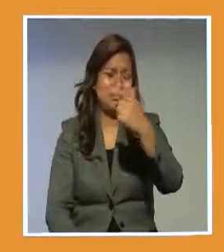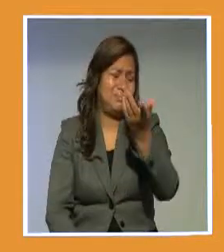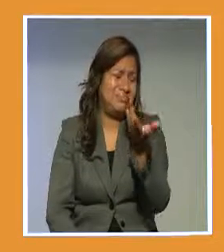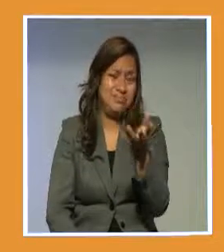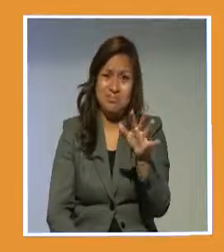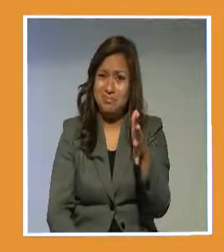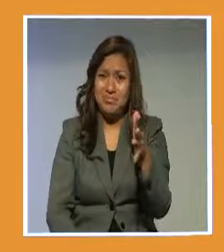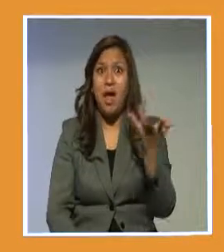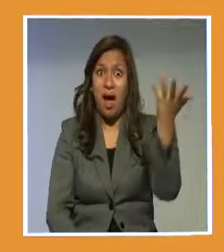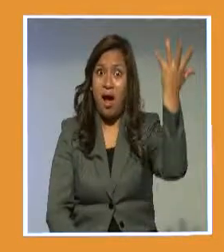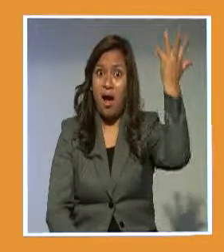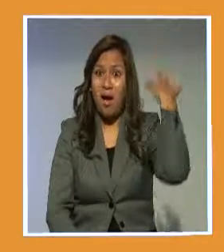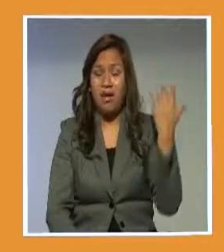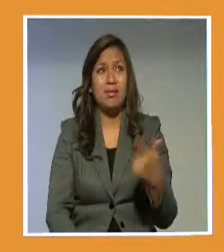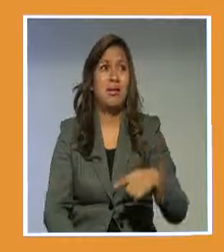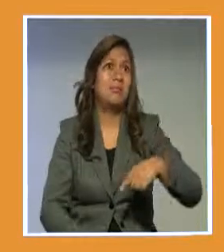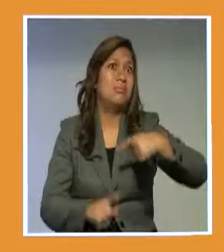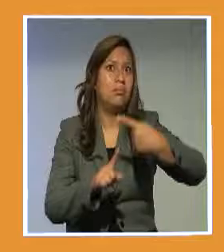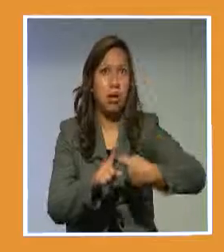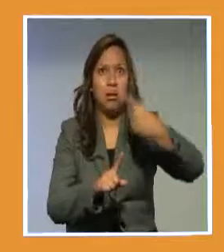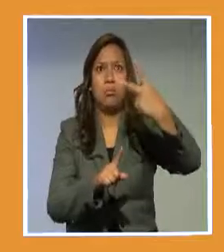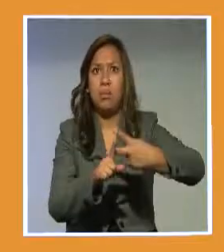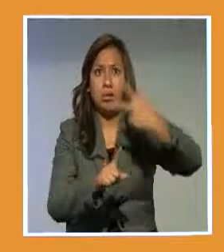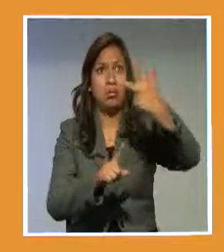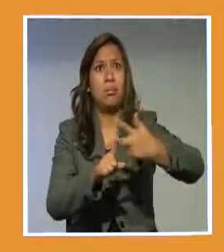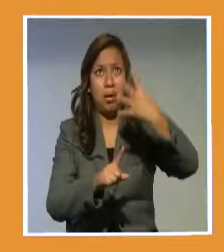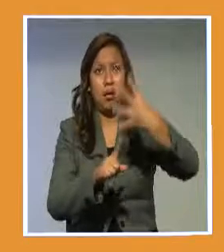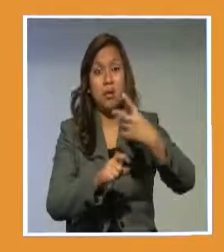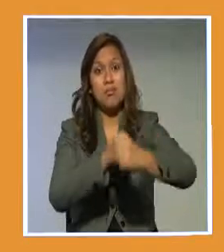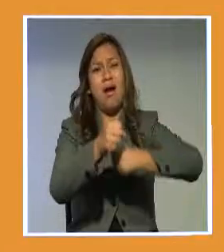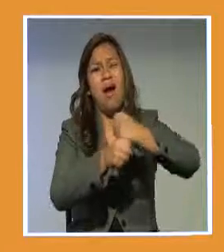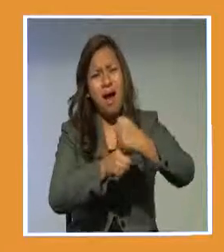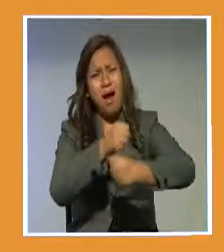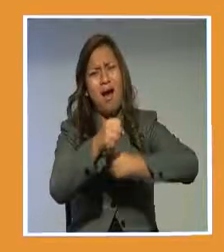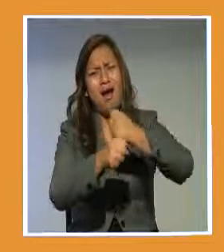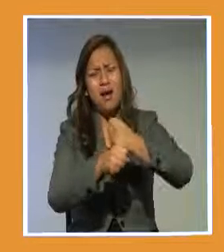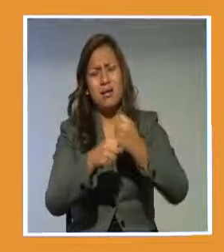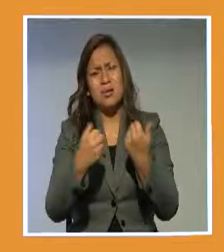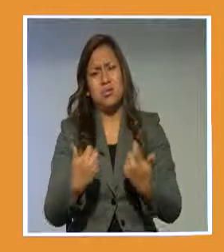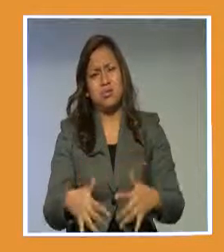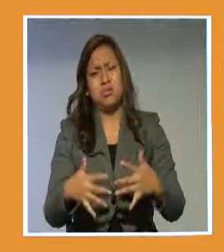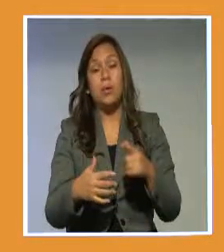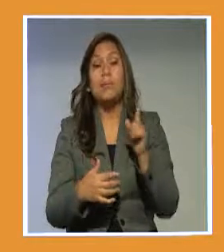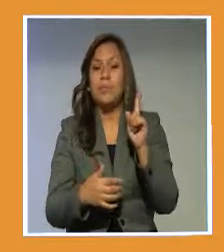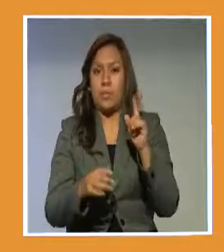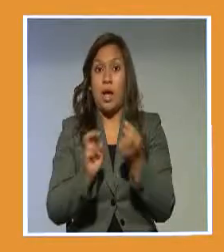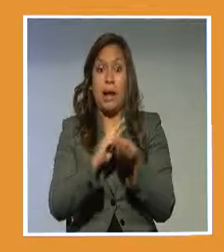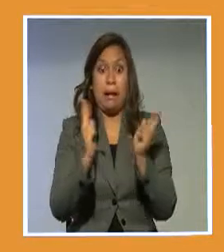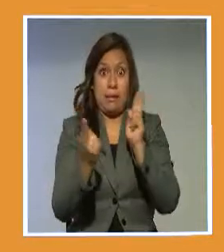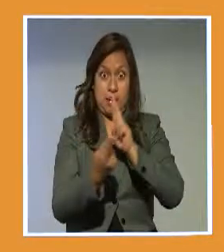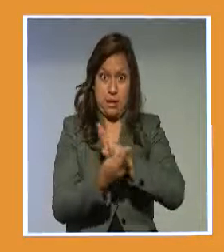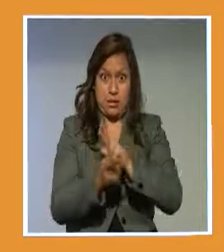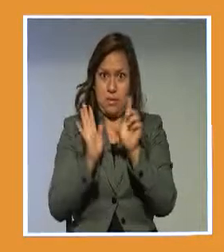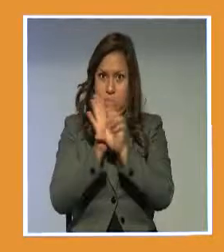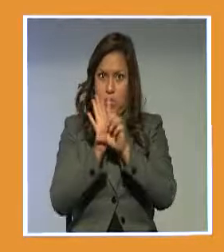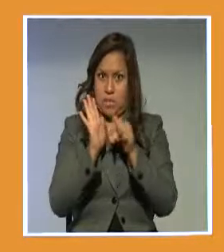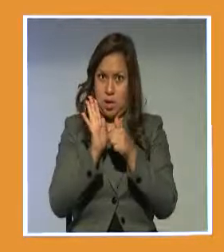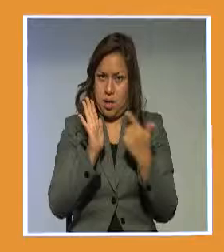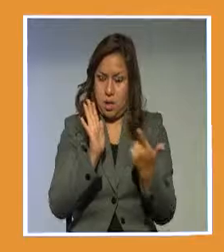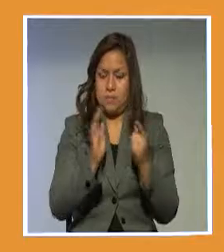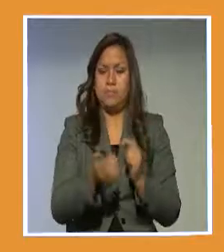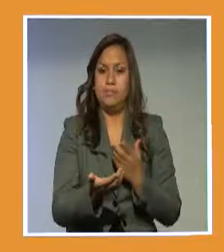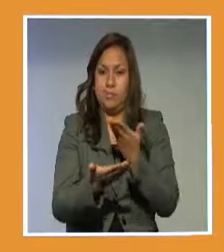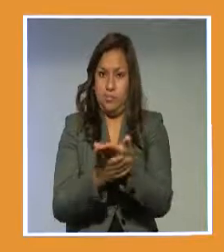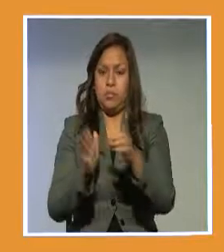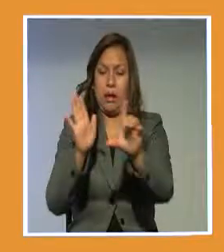operativizar en meses o hasta en años. ¿Qué es lo que nosotros hemos hecho justamente en estas reformas que hemos planteado a la